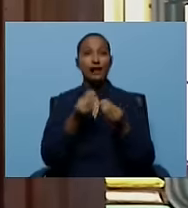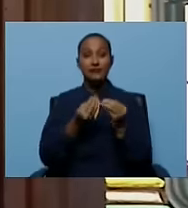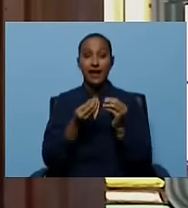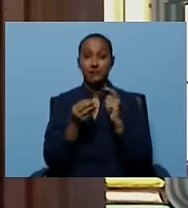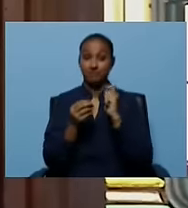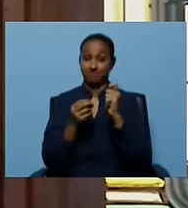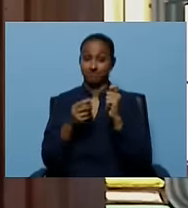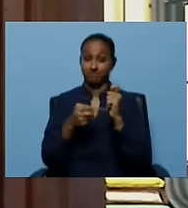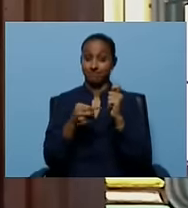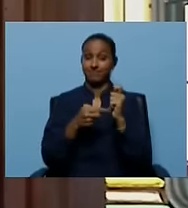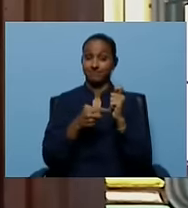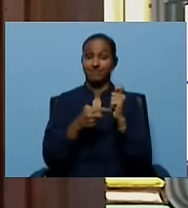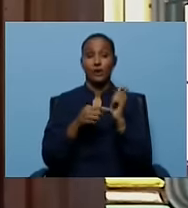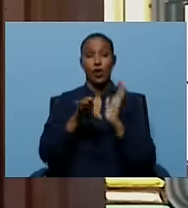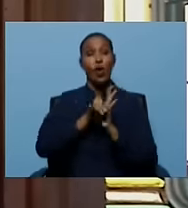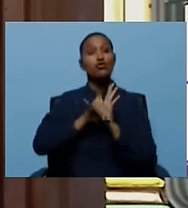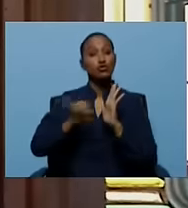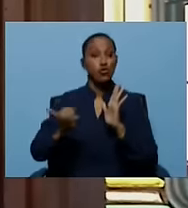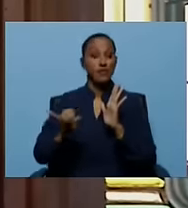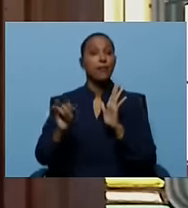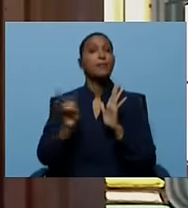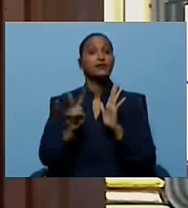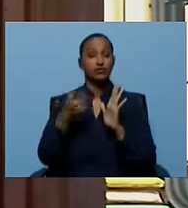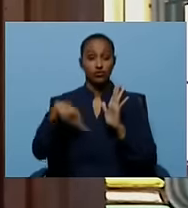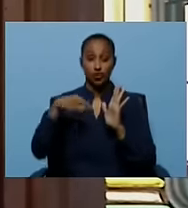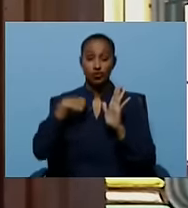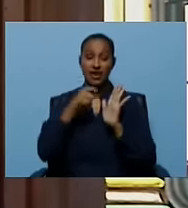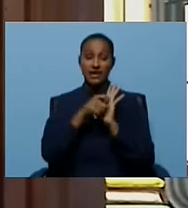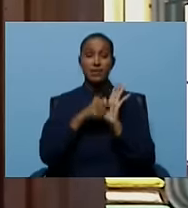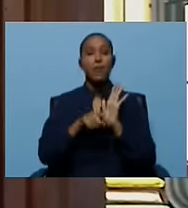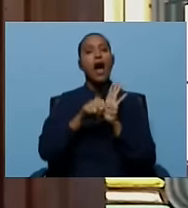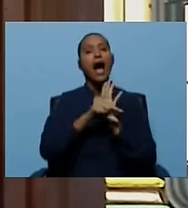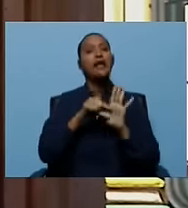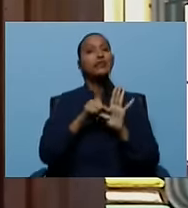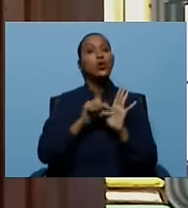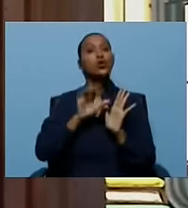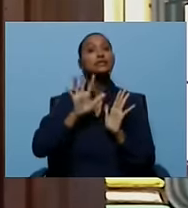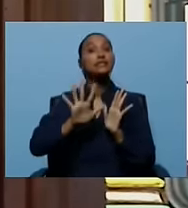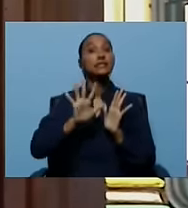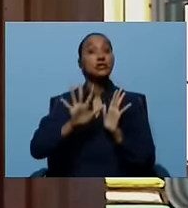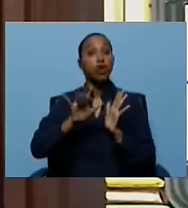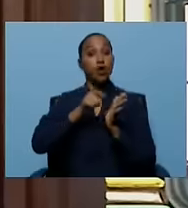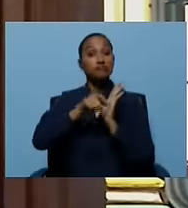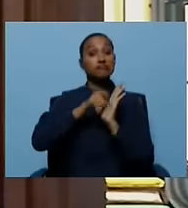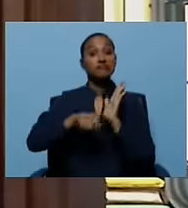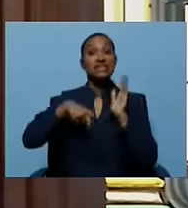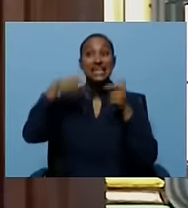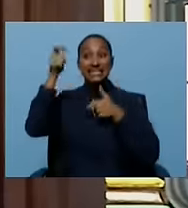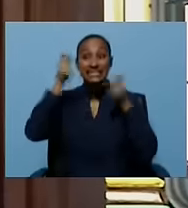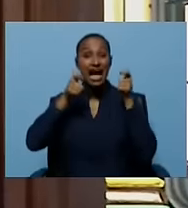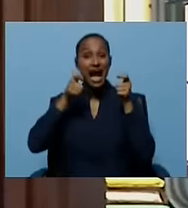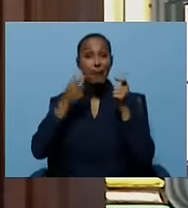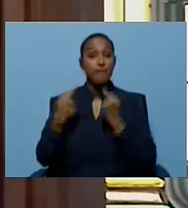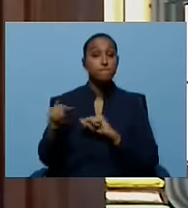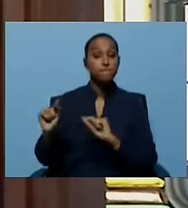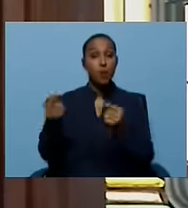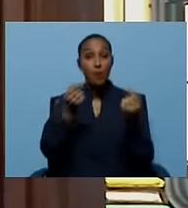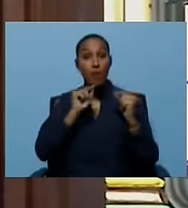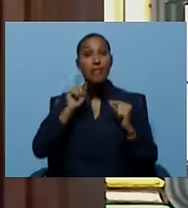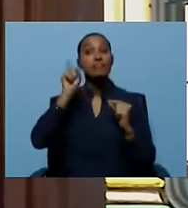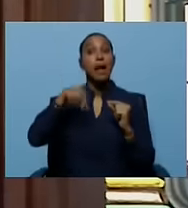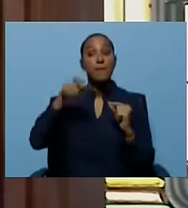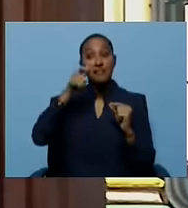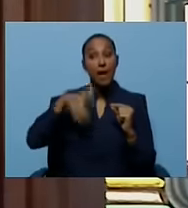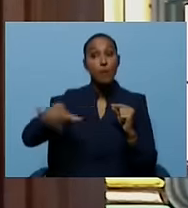revolucionaria y escribimos el artículo 5 de puño y letra de Chávez, de puño y letra del pueblo.